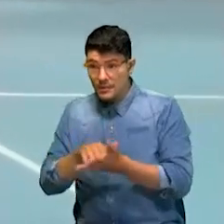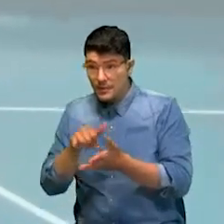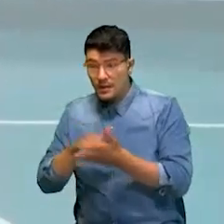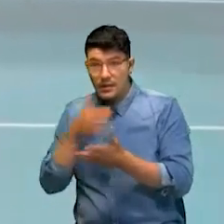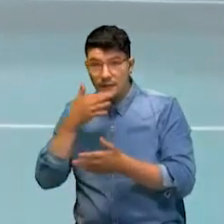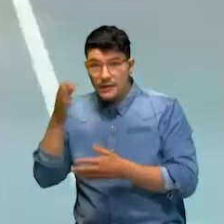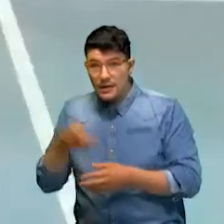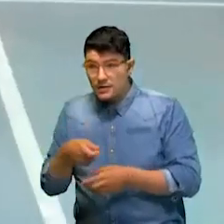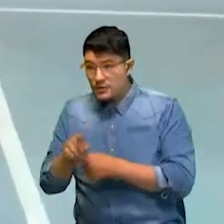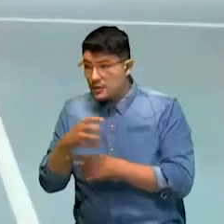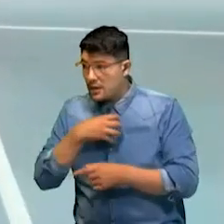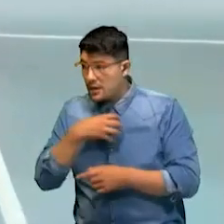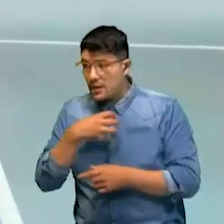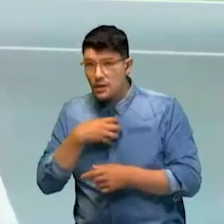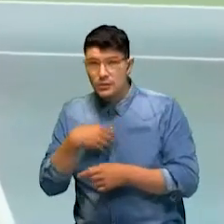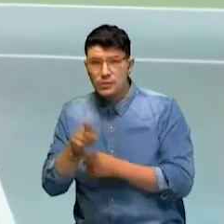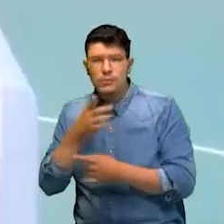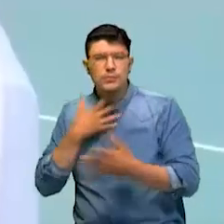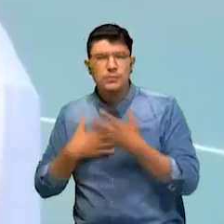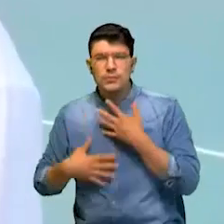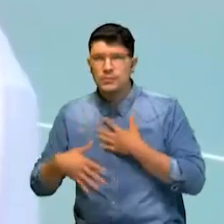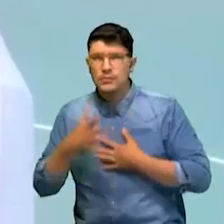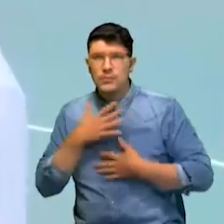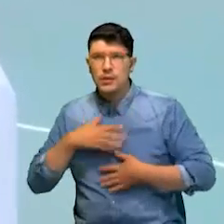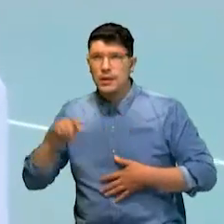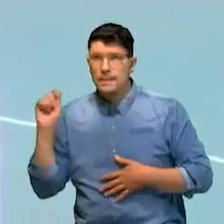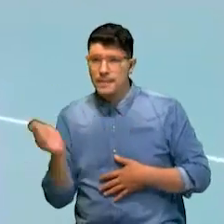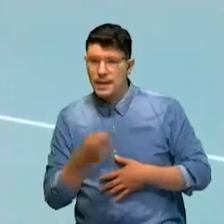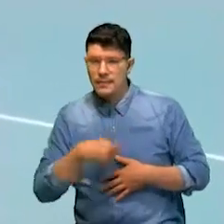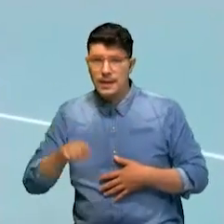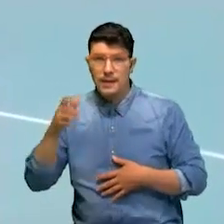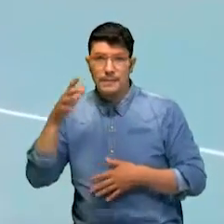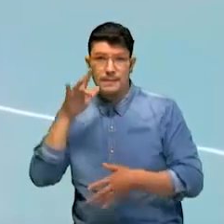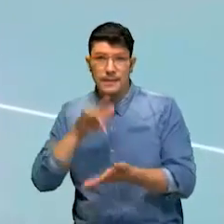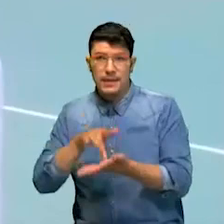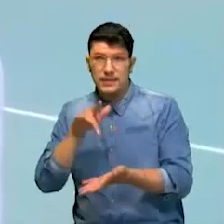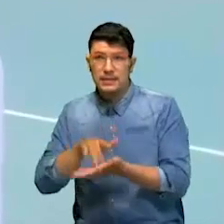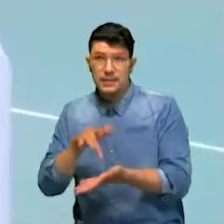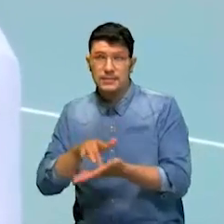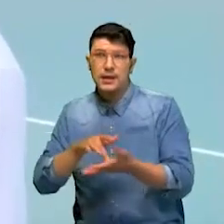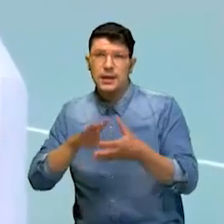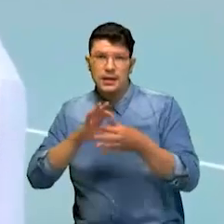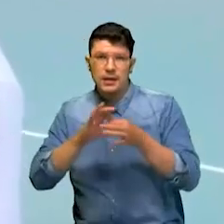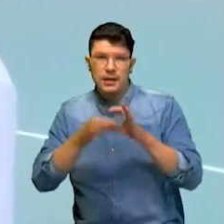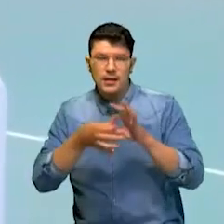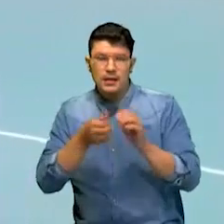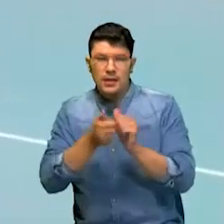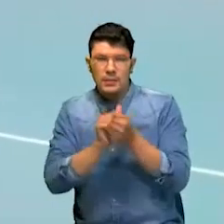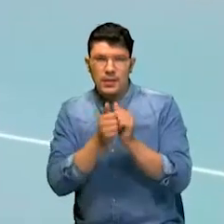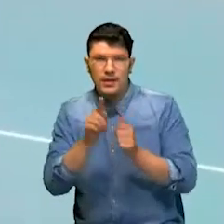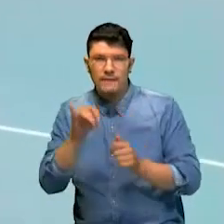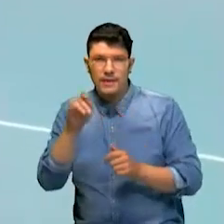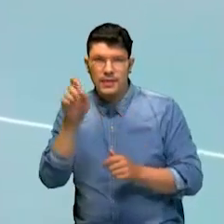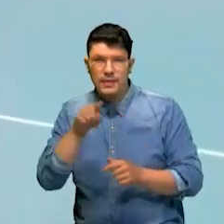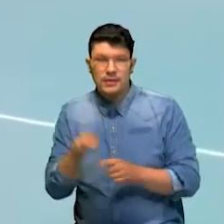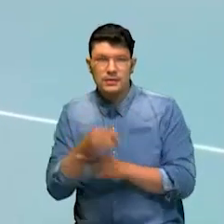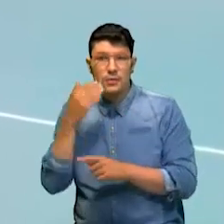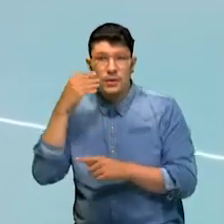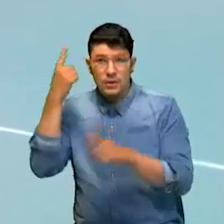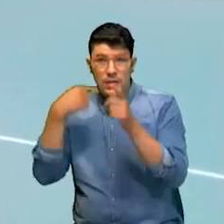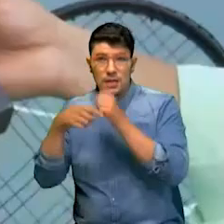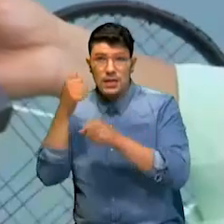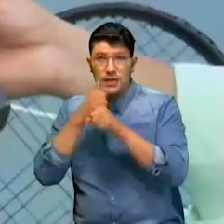verdadero campeón. Su pasión es el tenis. Participa en las Olimpiadas FIDES desde el 2009 y ha ganado más de